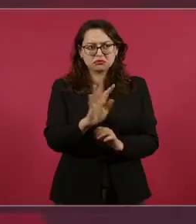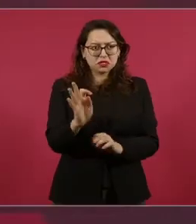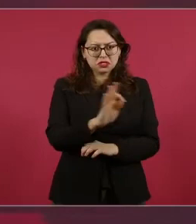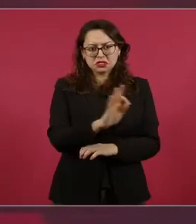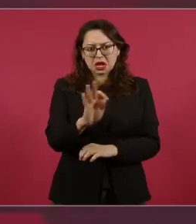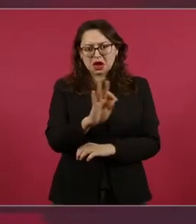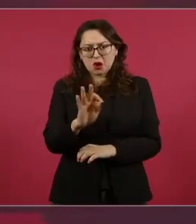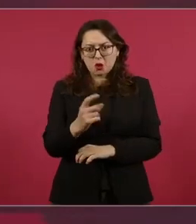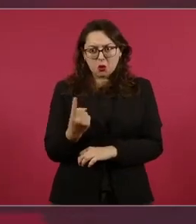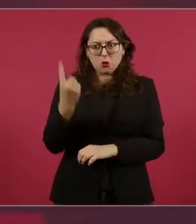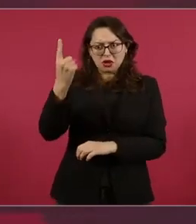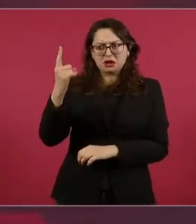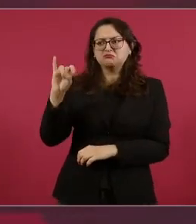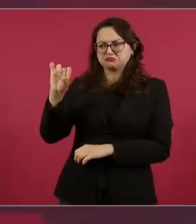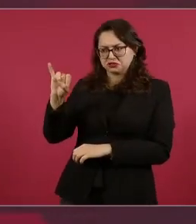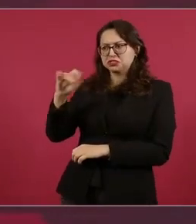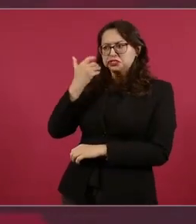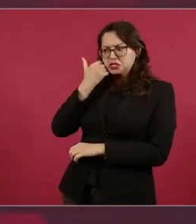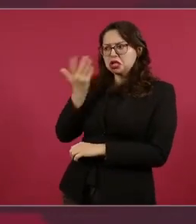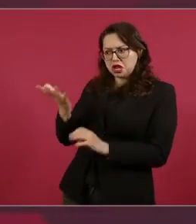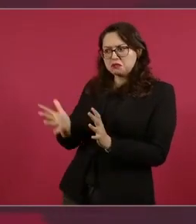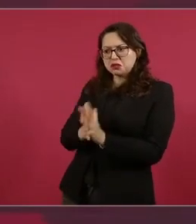participamos muy